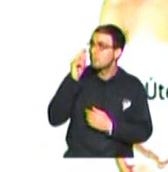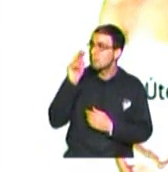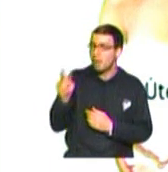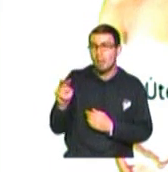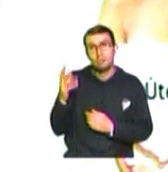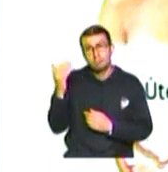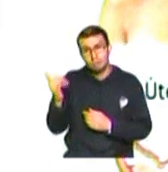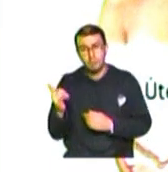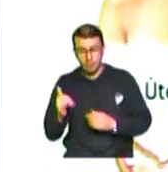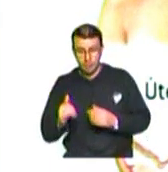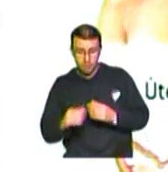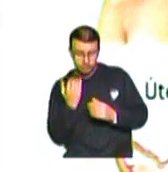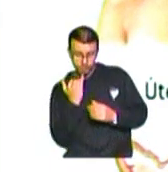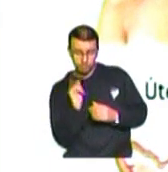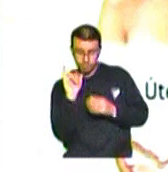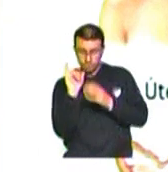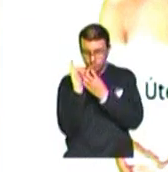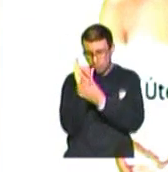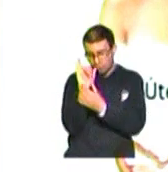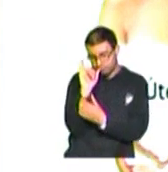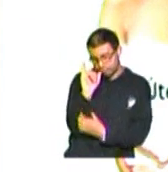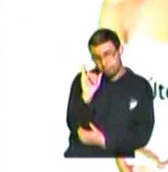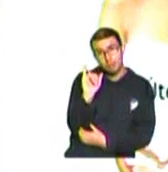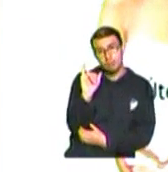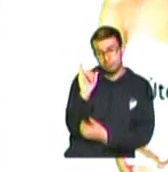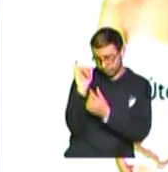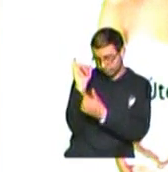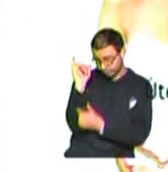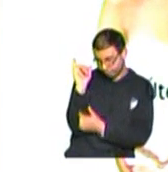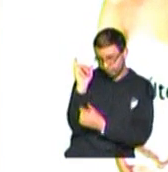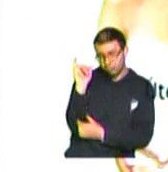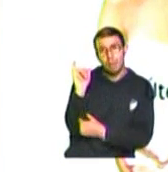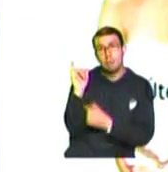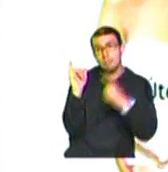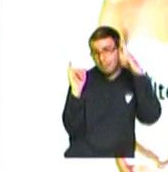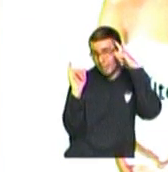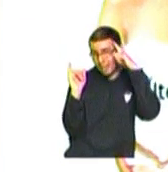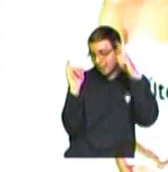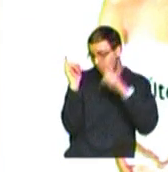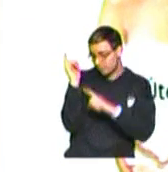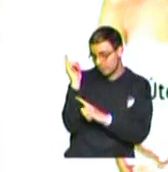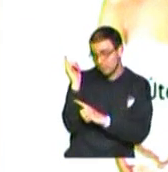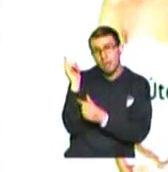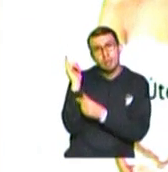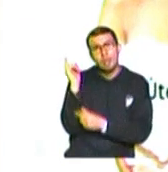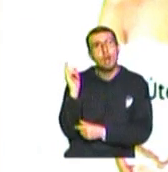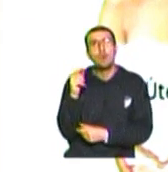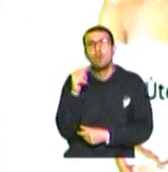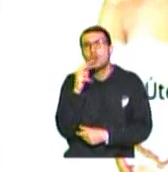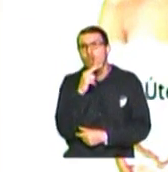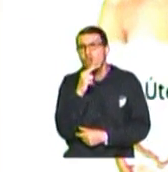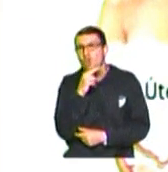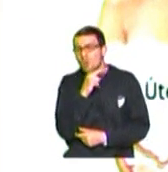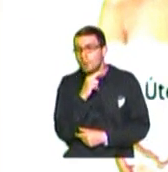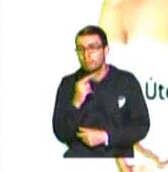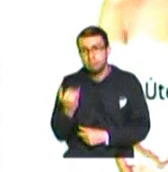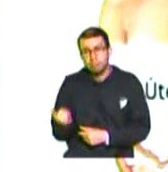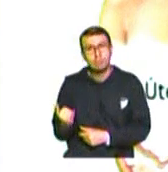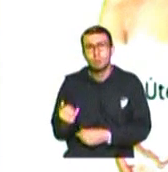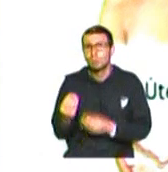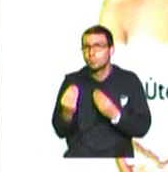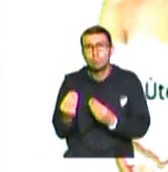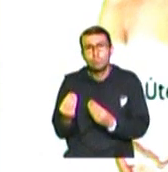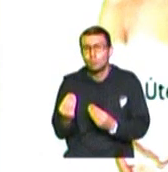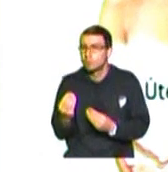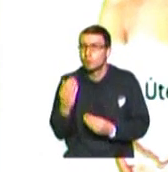vaginal, vemos un flujo adherente que produce un enrojecimiento vaginal, produce mucho escozor, produce mucha